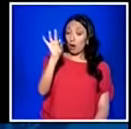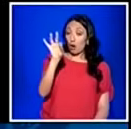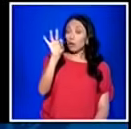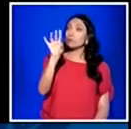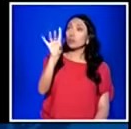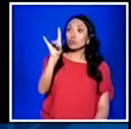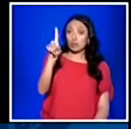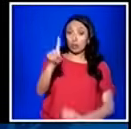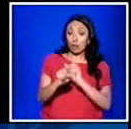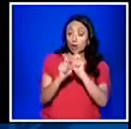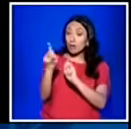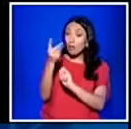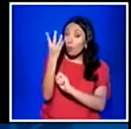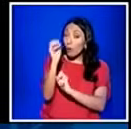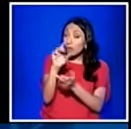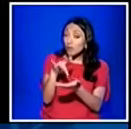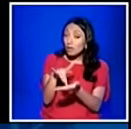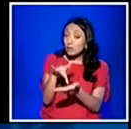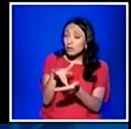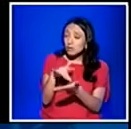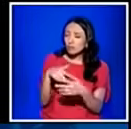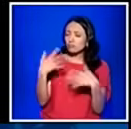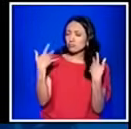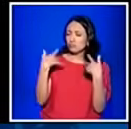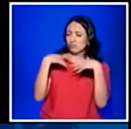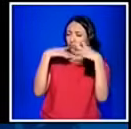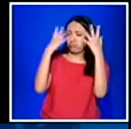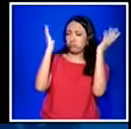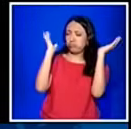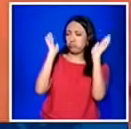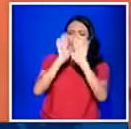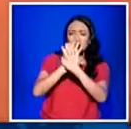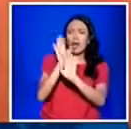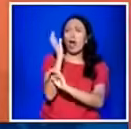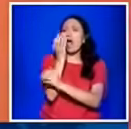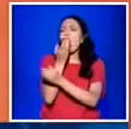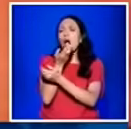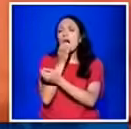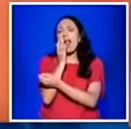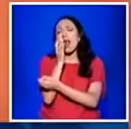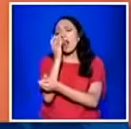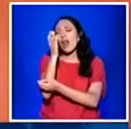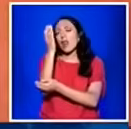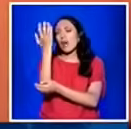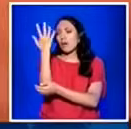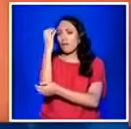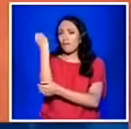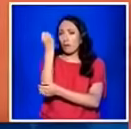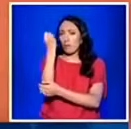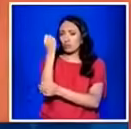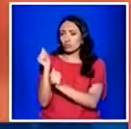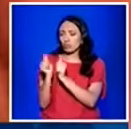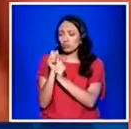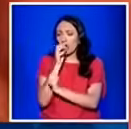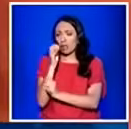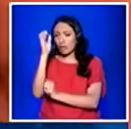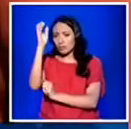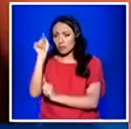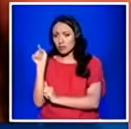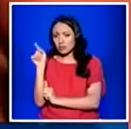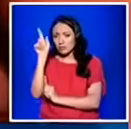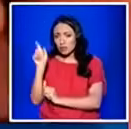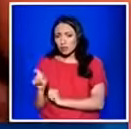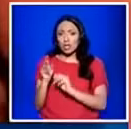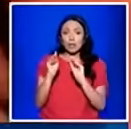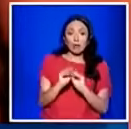grabado 40 discos y ha compartido escenario con grandes como Armando Manzanero y Chabuca Granda, mientras que Javier, el Señor